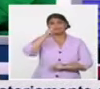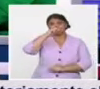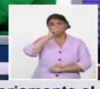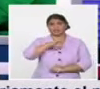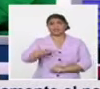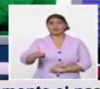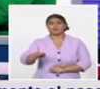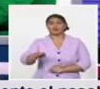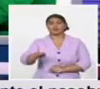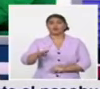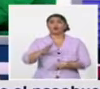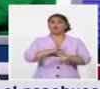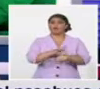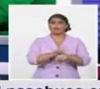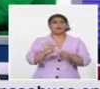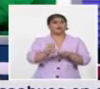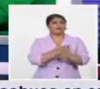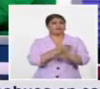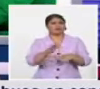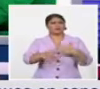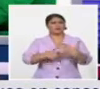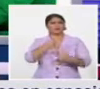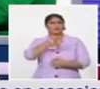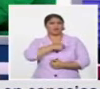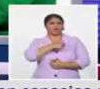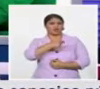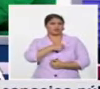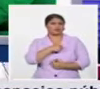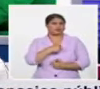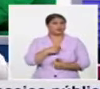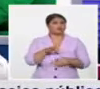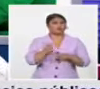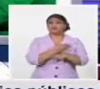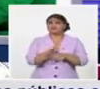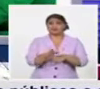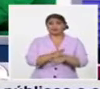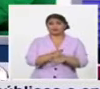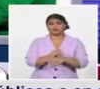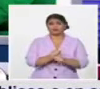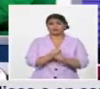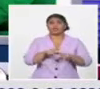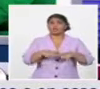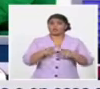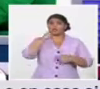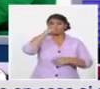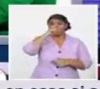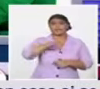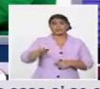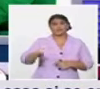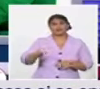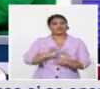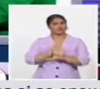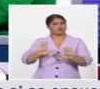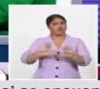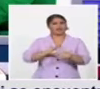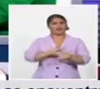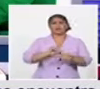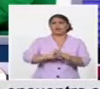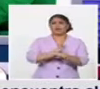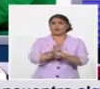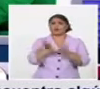los pediátricos también, quedan con un grupo de secuelas que ya estamos limitando tal vez la salud